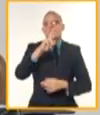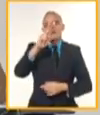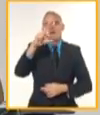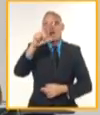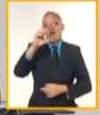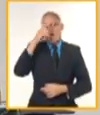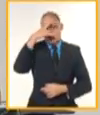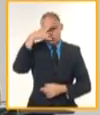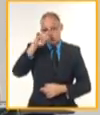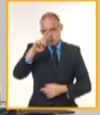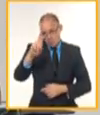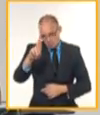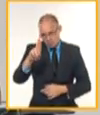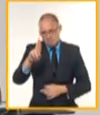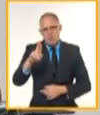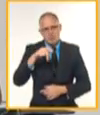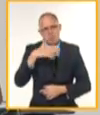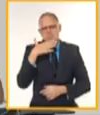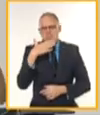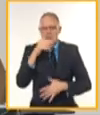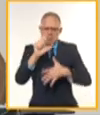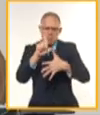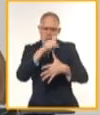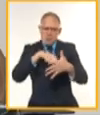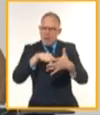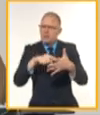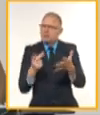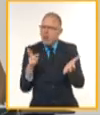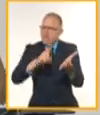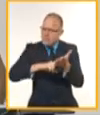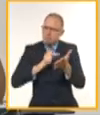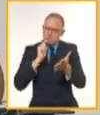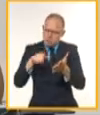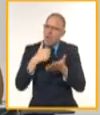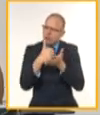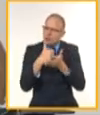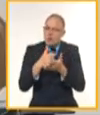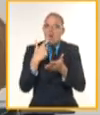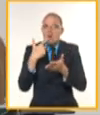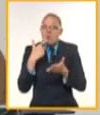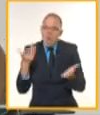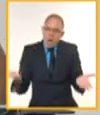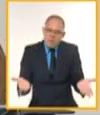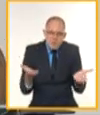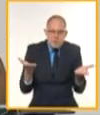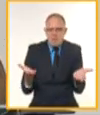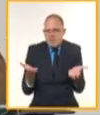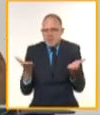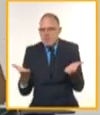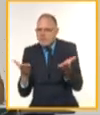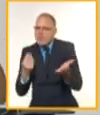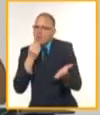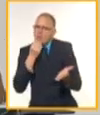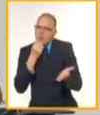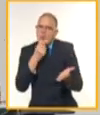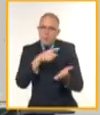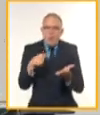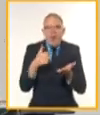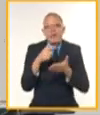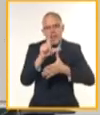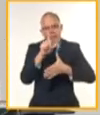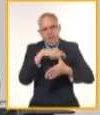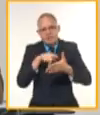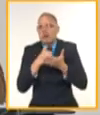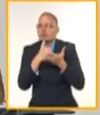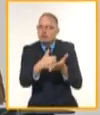ha resultado positiva para las naciones que lo integran, que ha demostrado que pueden desde el sur los países también